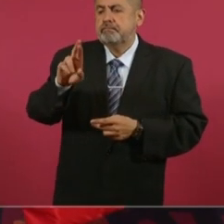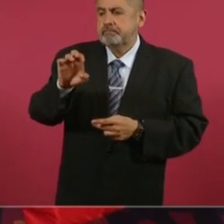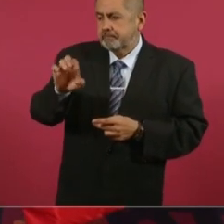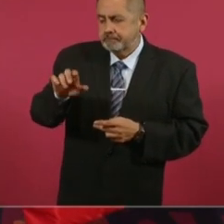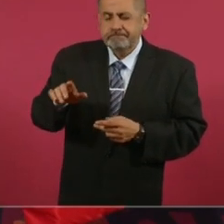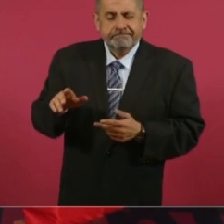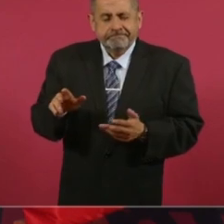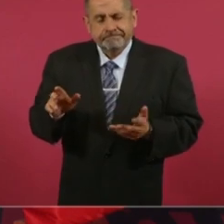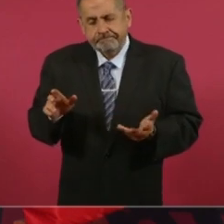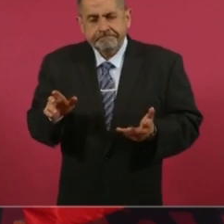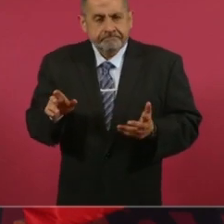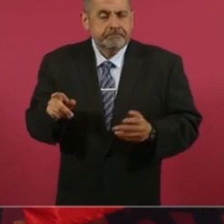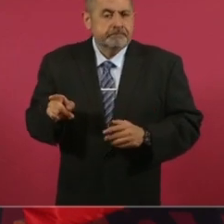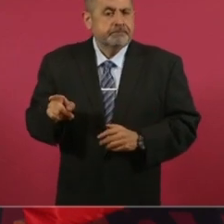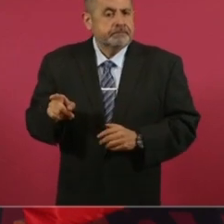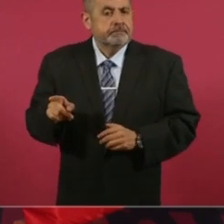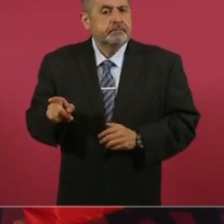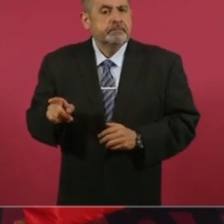y